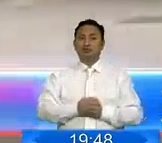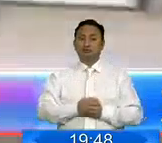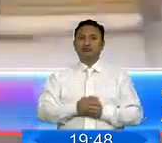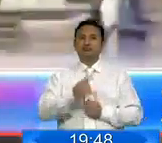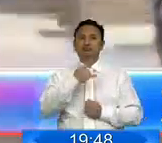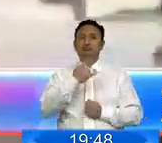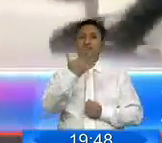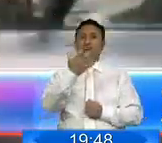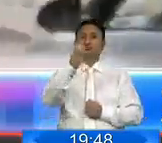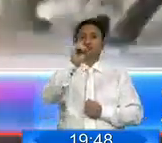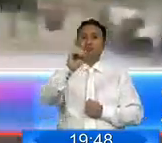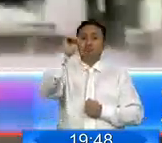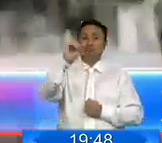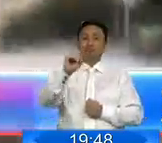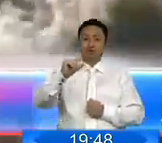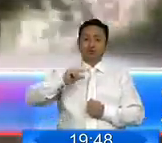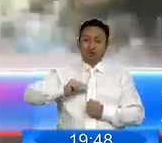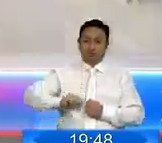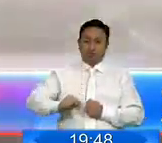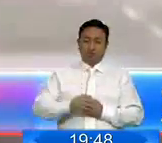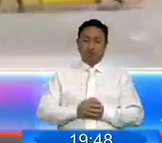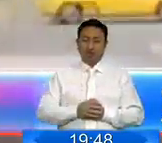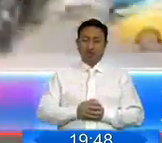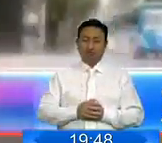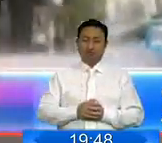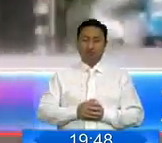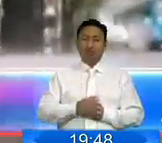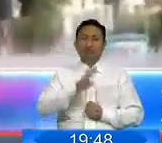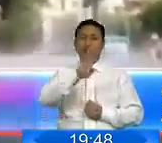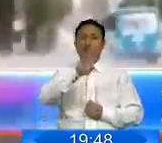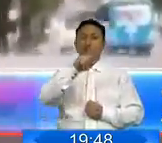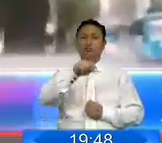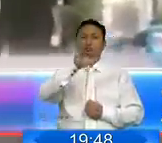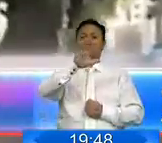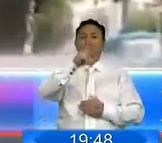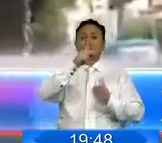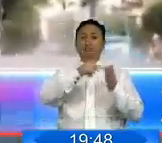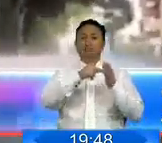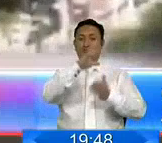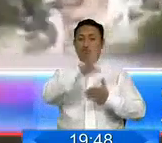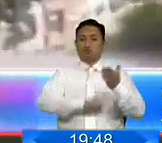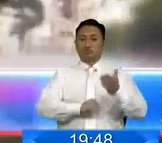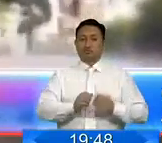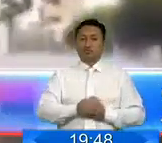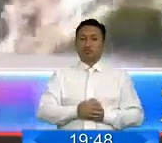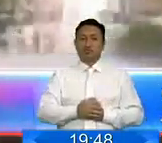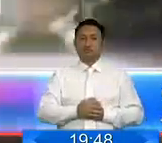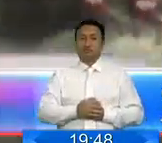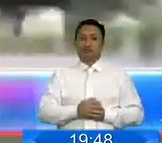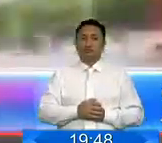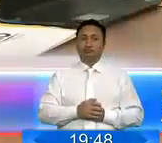el 15% de un salario básico unificado y 4,5 puntos menos a la licencia.